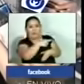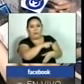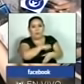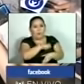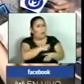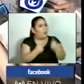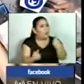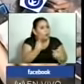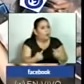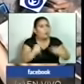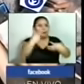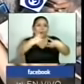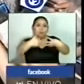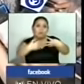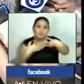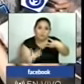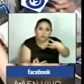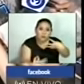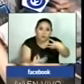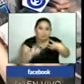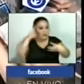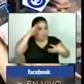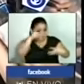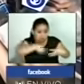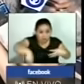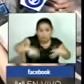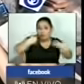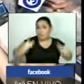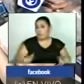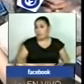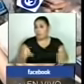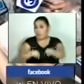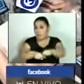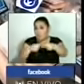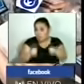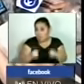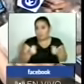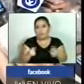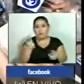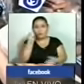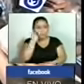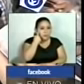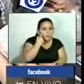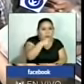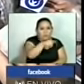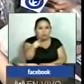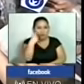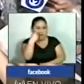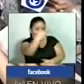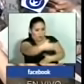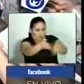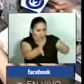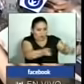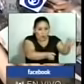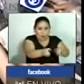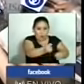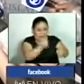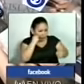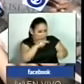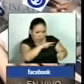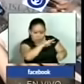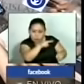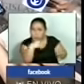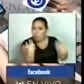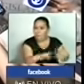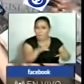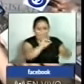medidas que, por cierto, no solo violentan los derechos humanos, sino que si solo vemos el caso de los centros de contención, que son verdaderos centros de